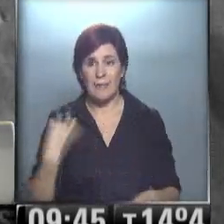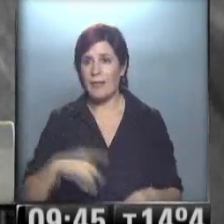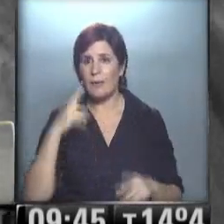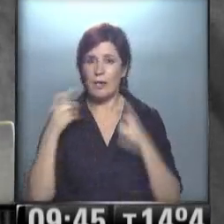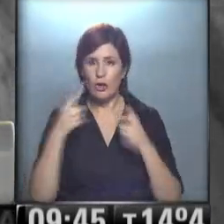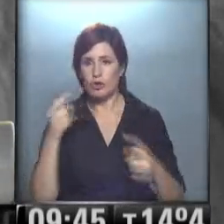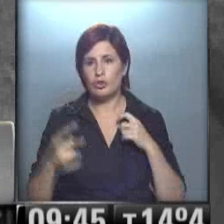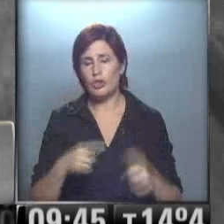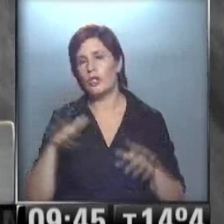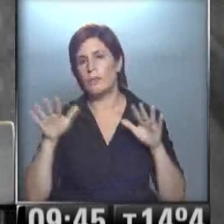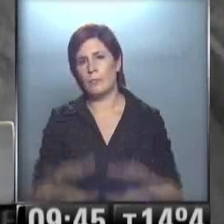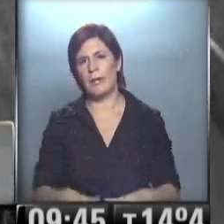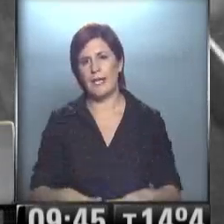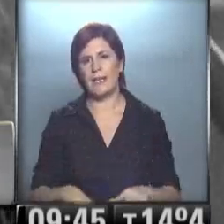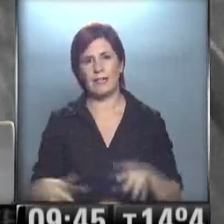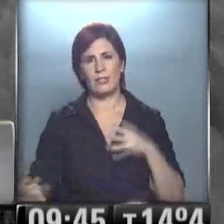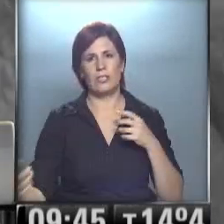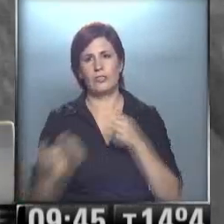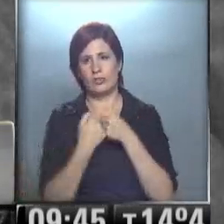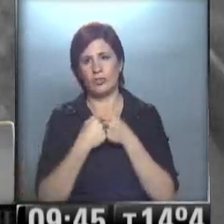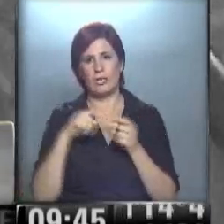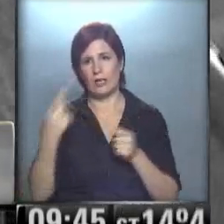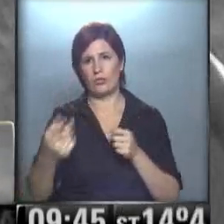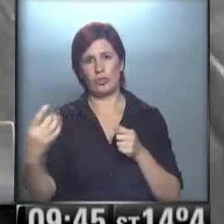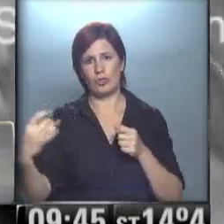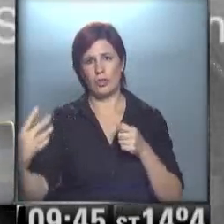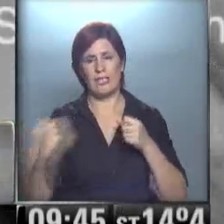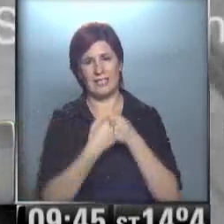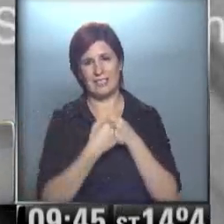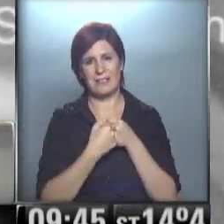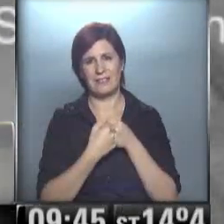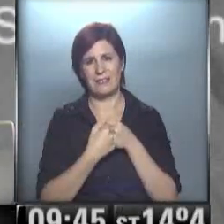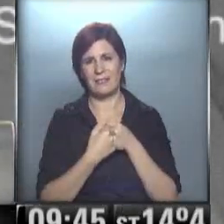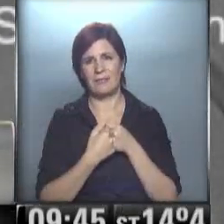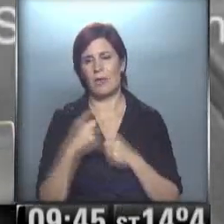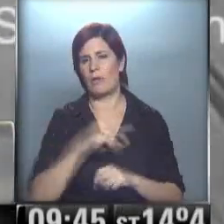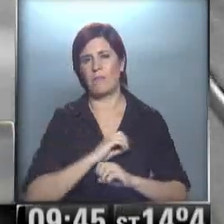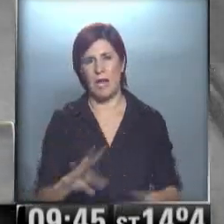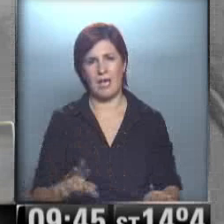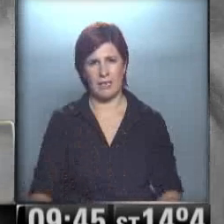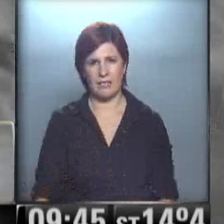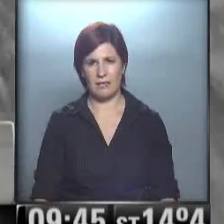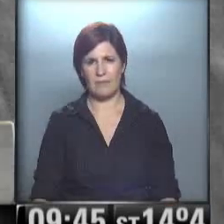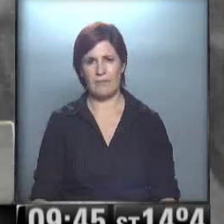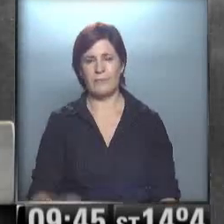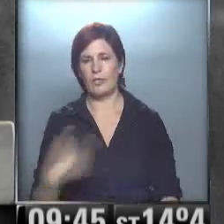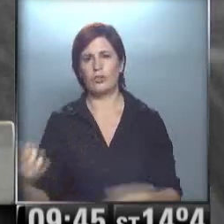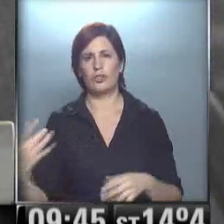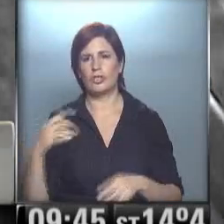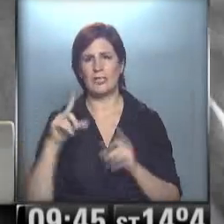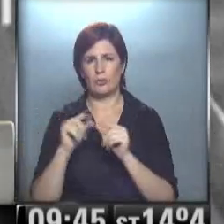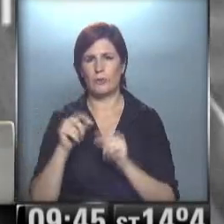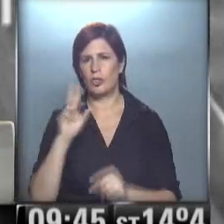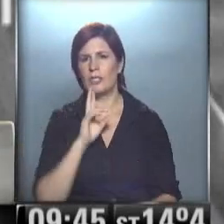frenado y evitado el choque con la otra formación chapa 19 y con ello no se hubiera producido el resultado